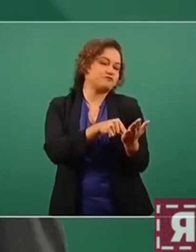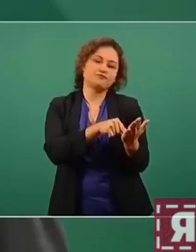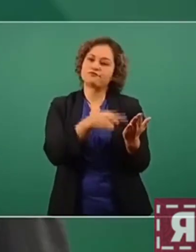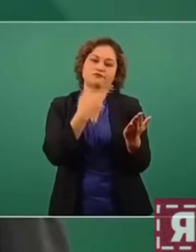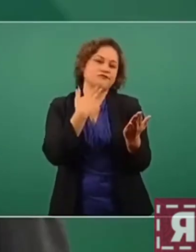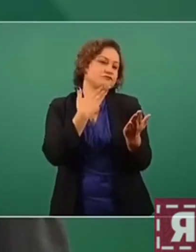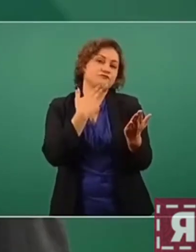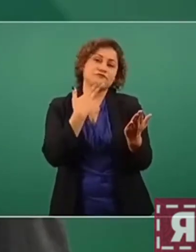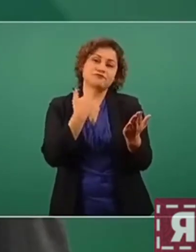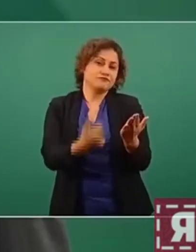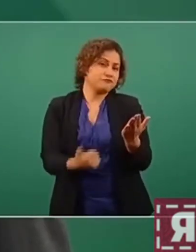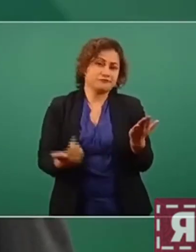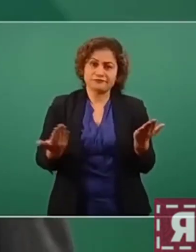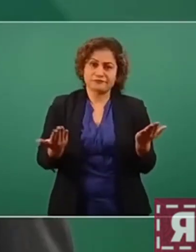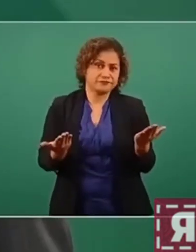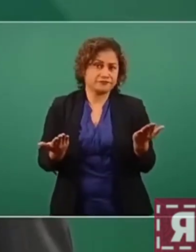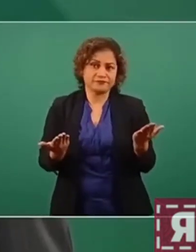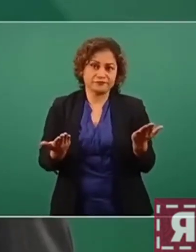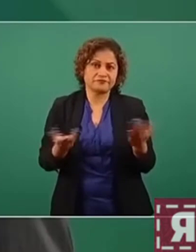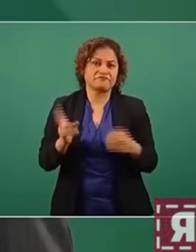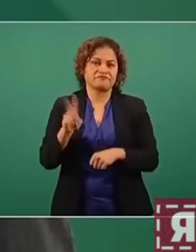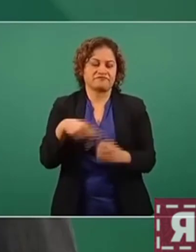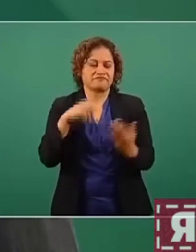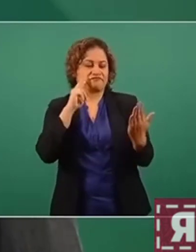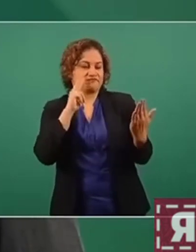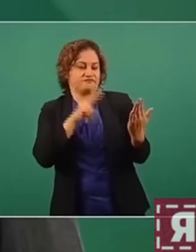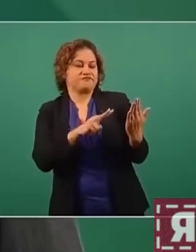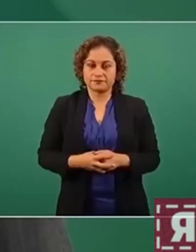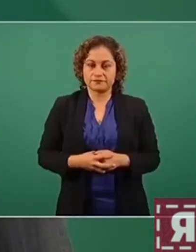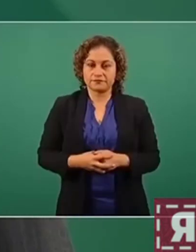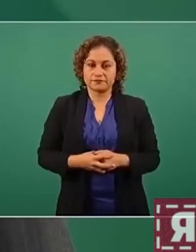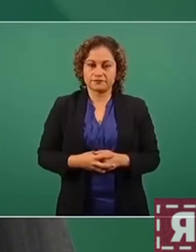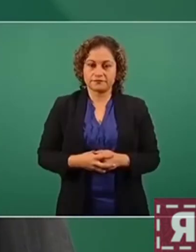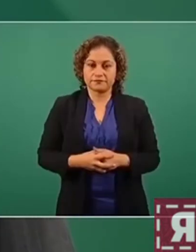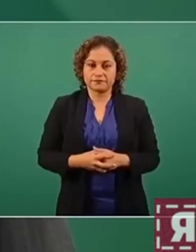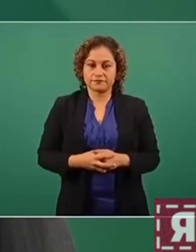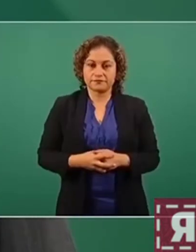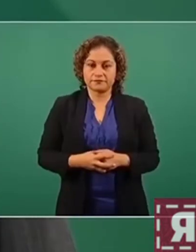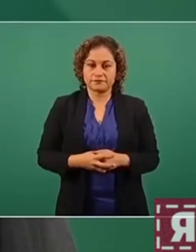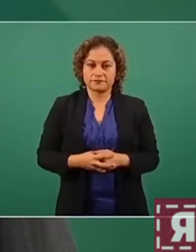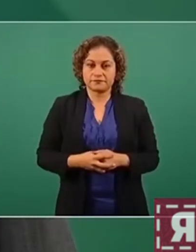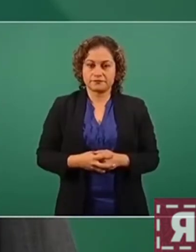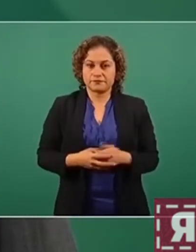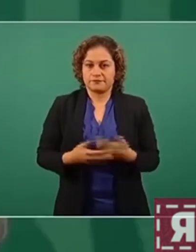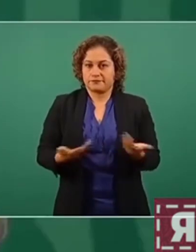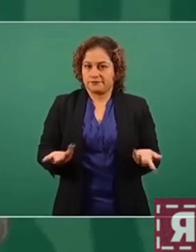ni que además olía mal, no sonaba